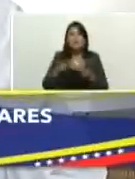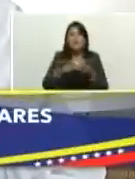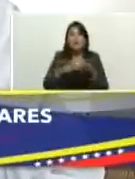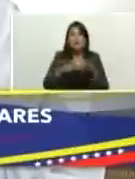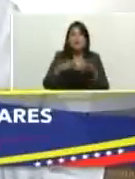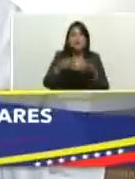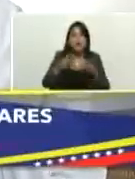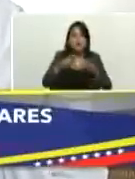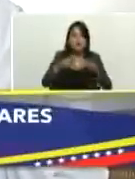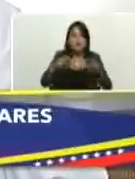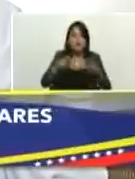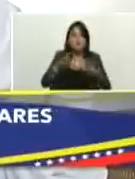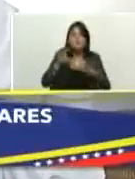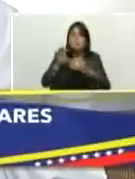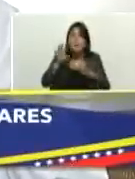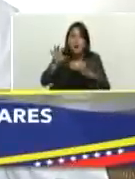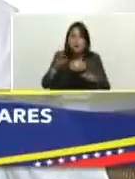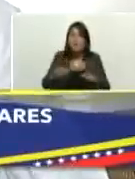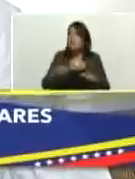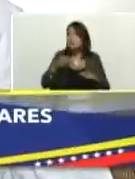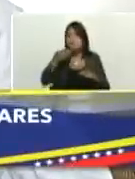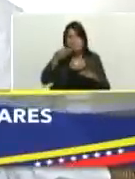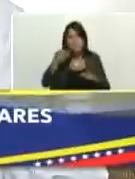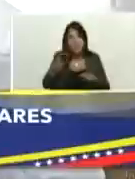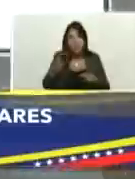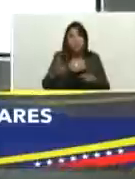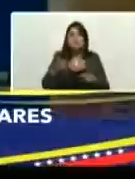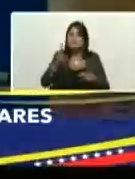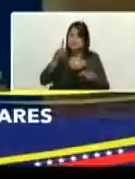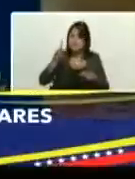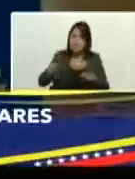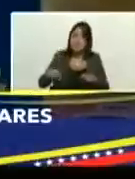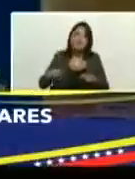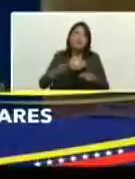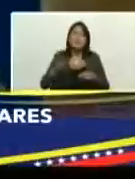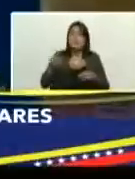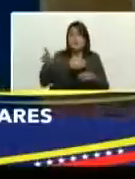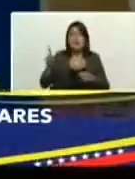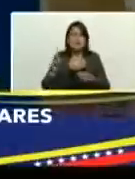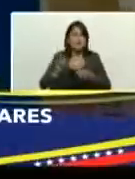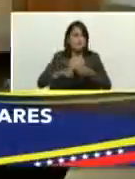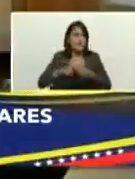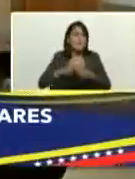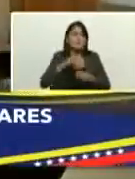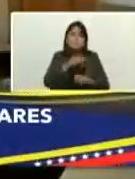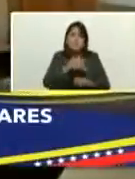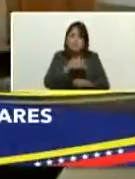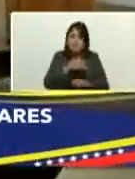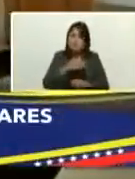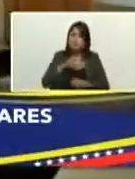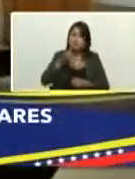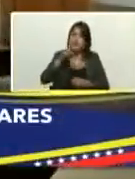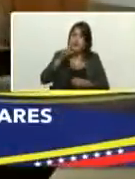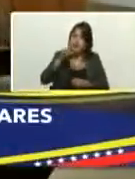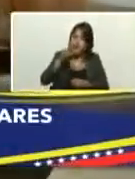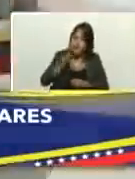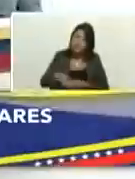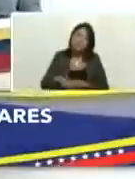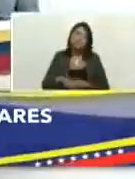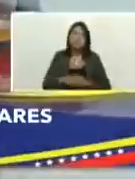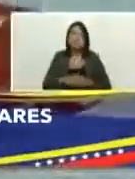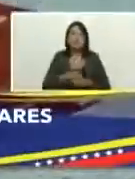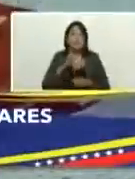le manda al pueblo para su protección. Es todo el sistema de misiones que creó nuestro amado comandante y que en estos